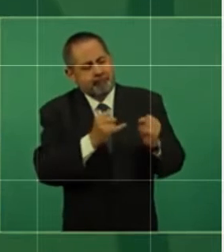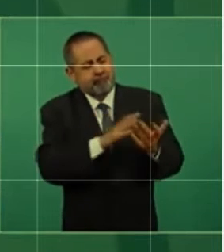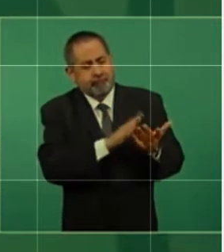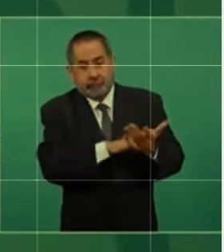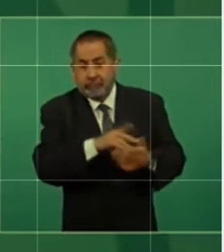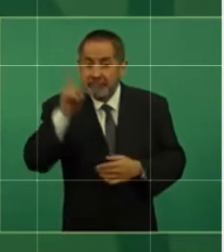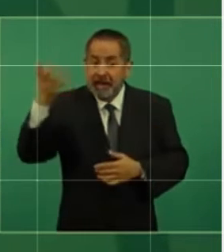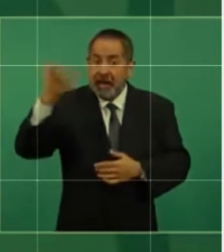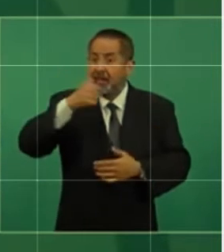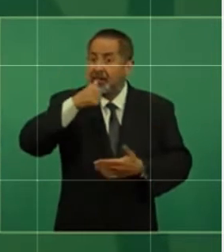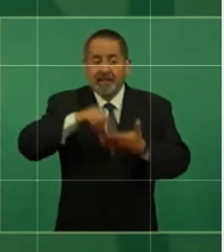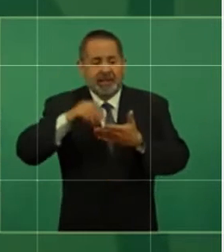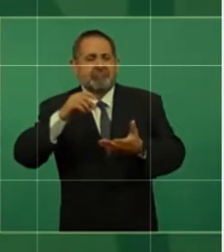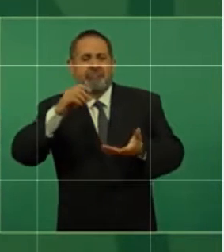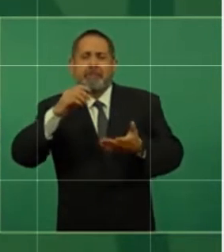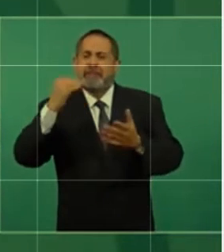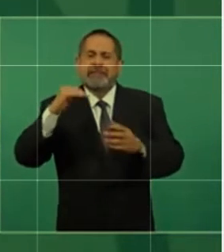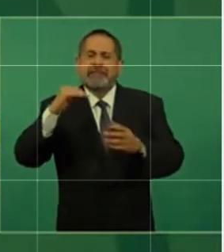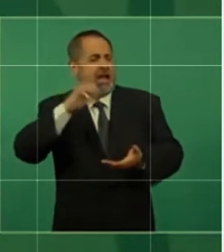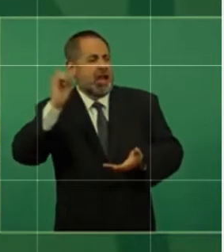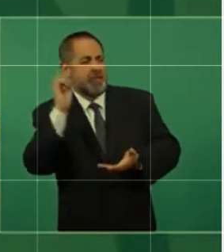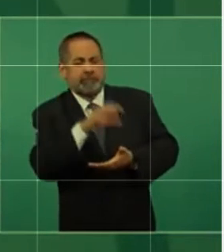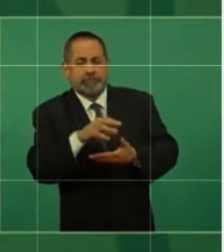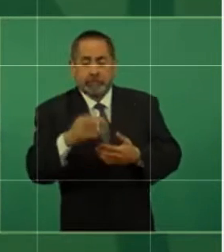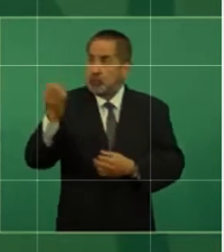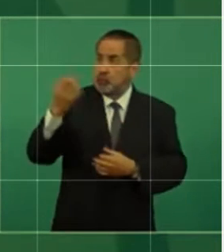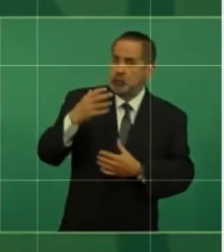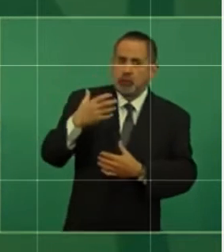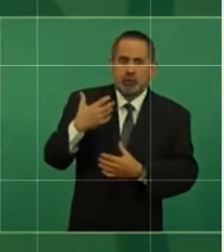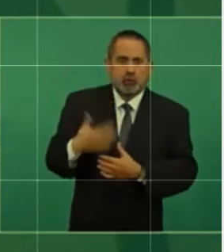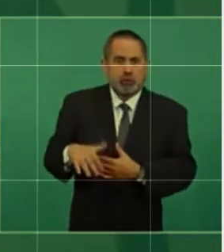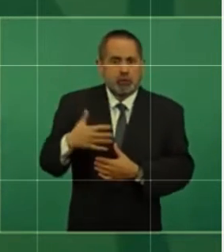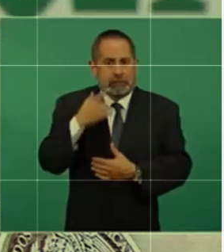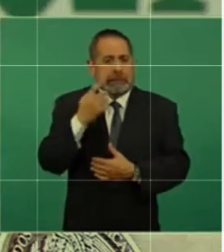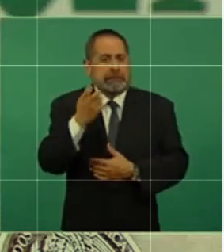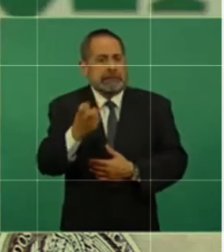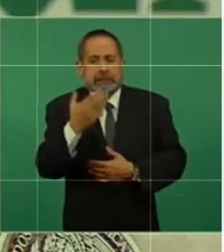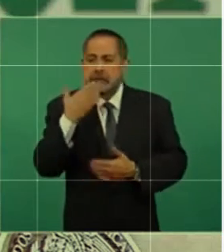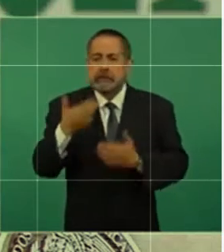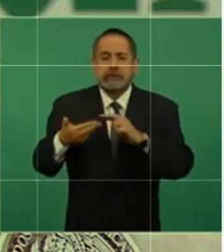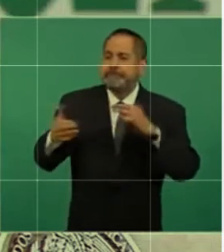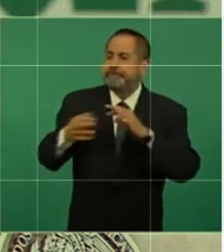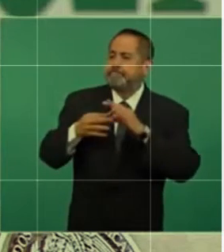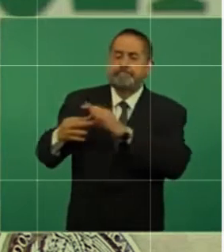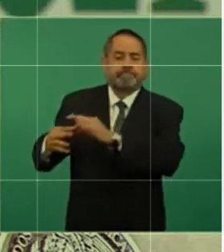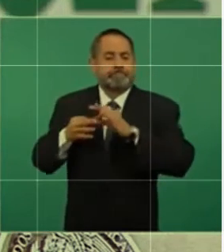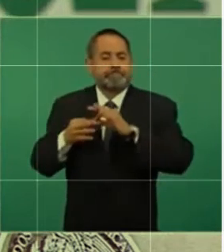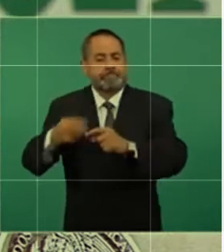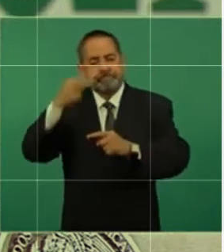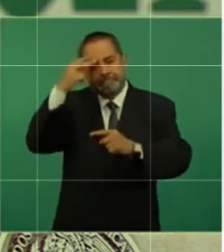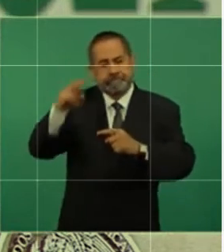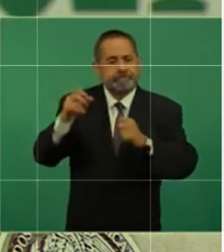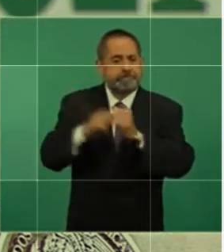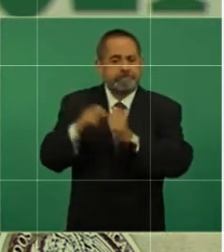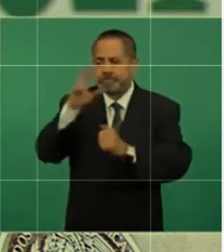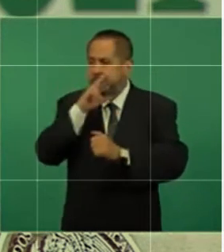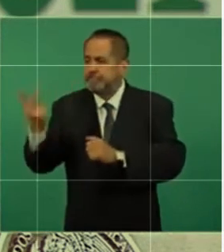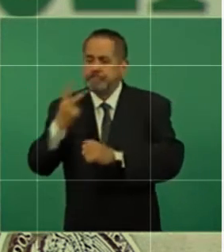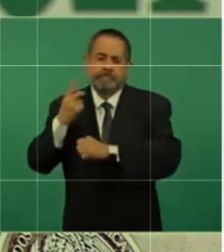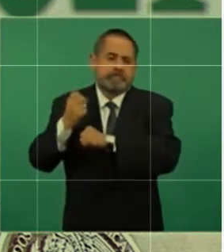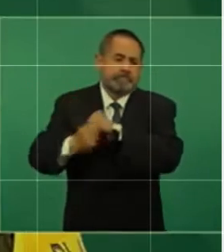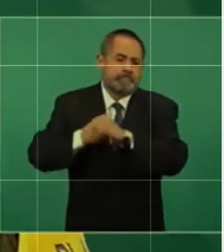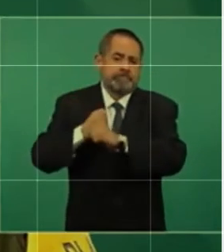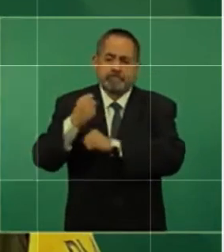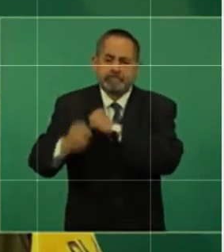importante. Esta es parte de las relaciones que se han desarrollado a través de muchos años